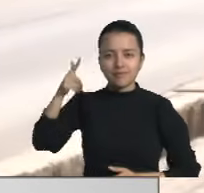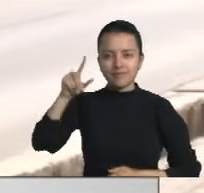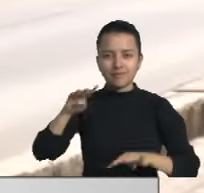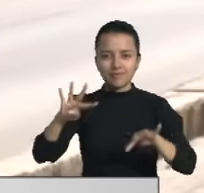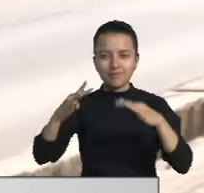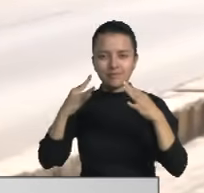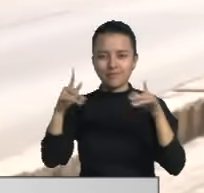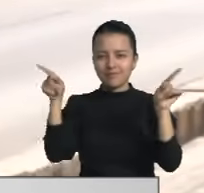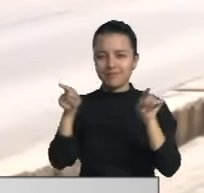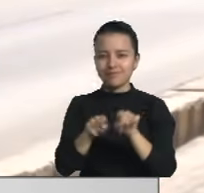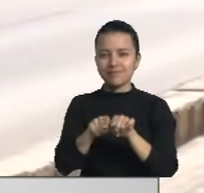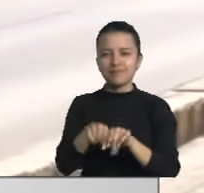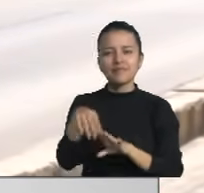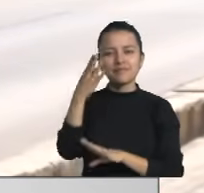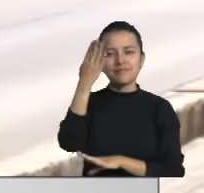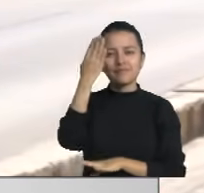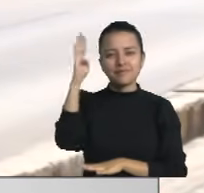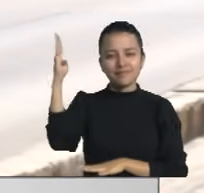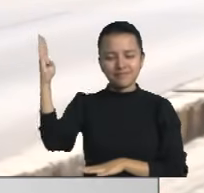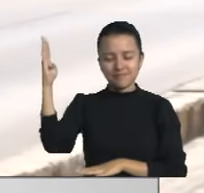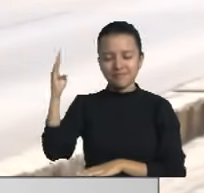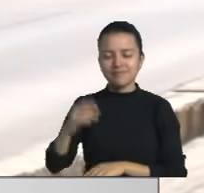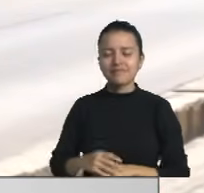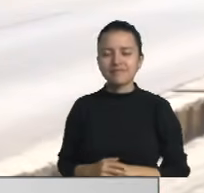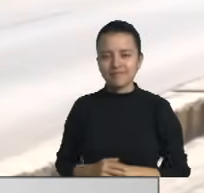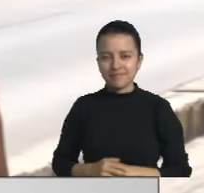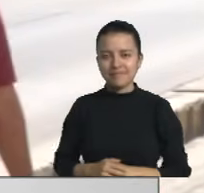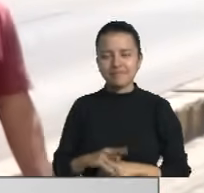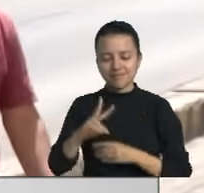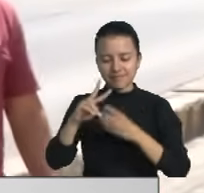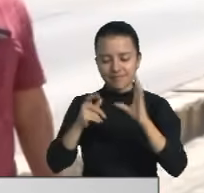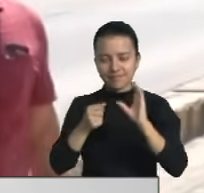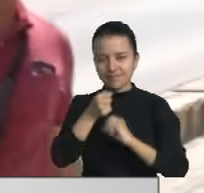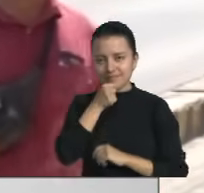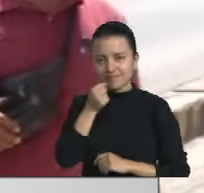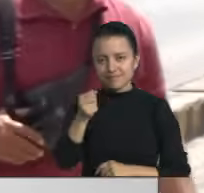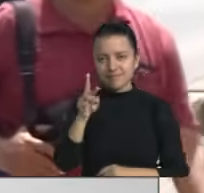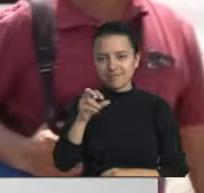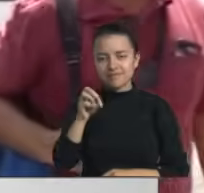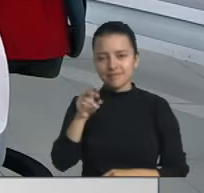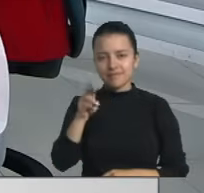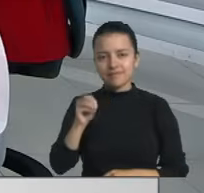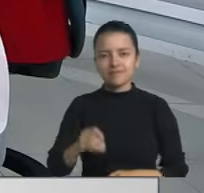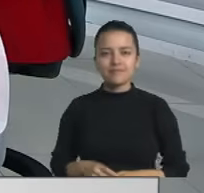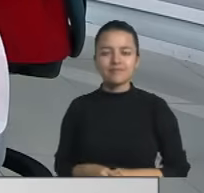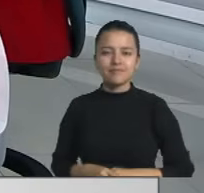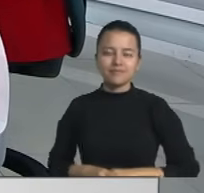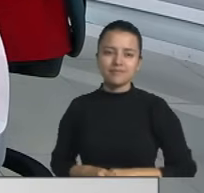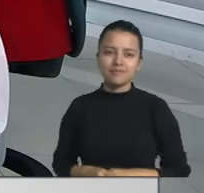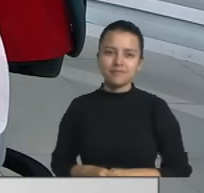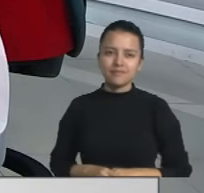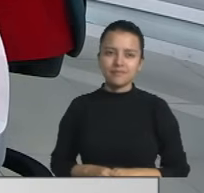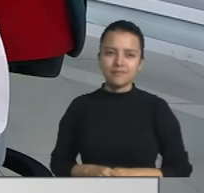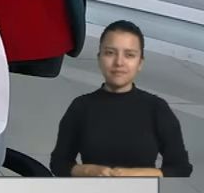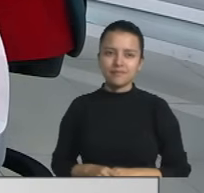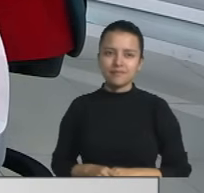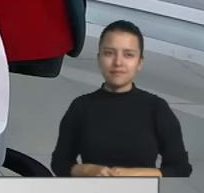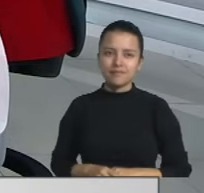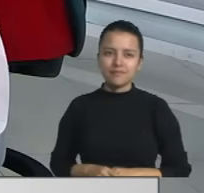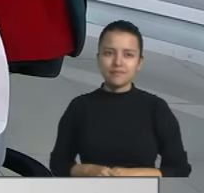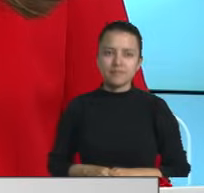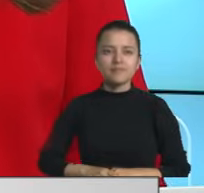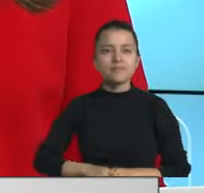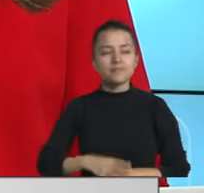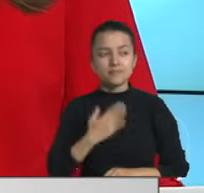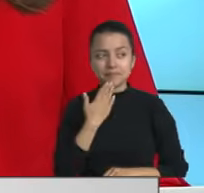televidentes, esta es toda la información desde la capital de Atlántico para Noticentro 1. CMI, informó Ramiro Cañas Guerra. Ramiro, muchísimas gracias